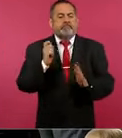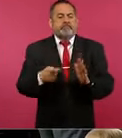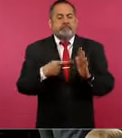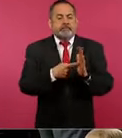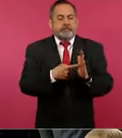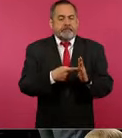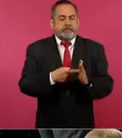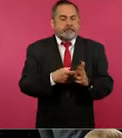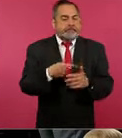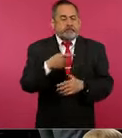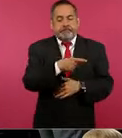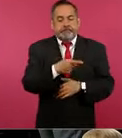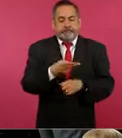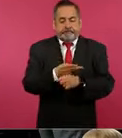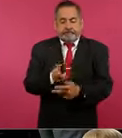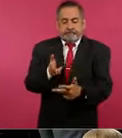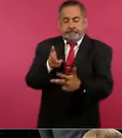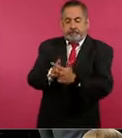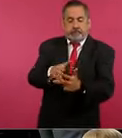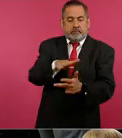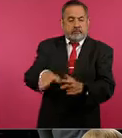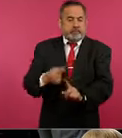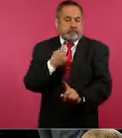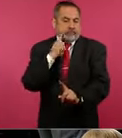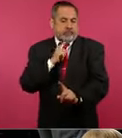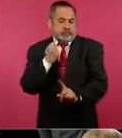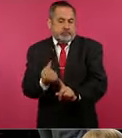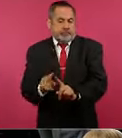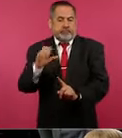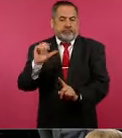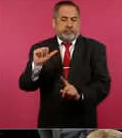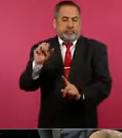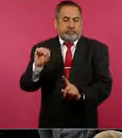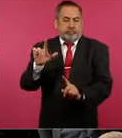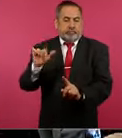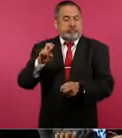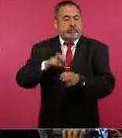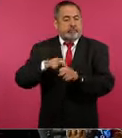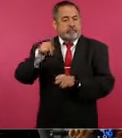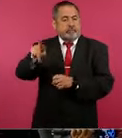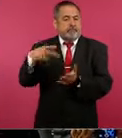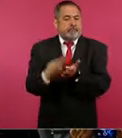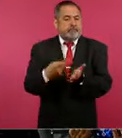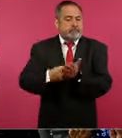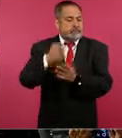del homicidio de la menor Camila, esto en Taxco, Guerrero. Adelante.